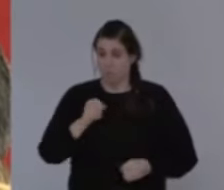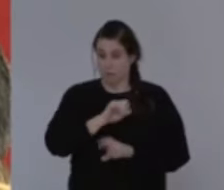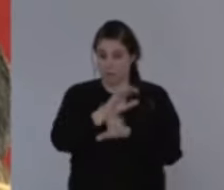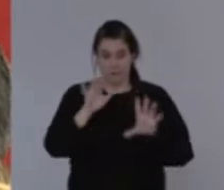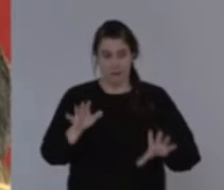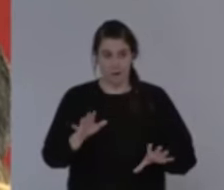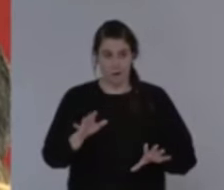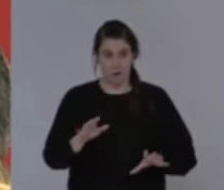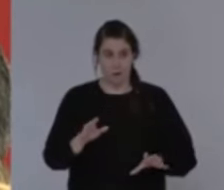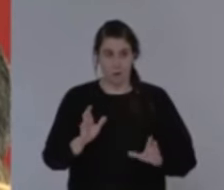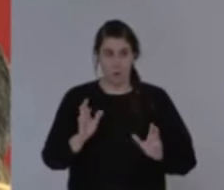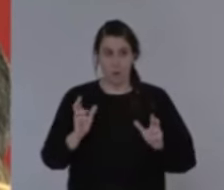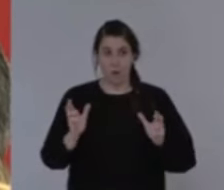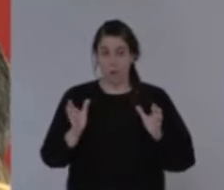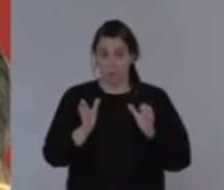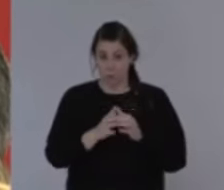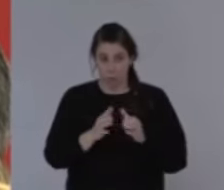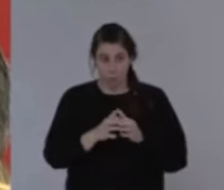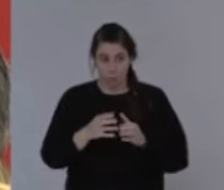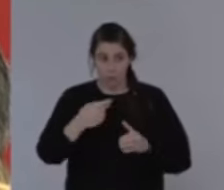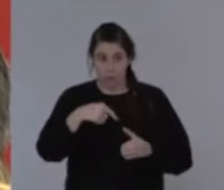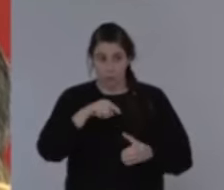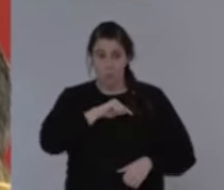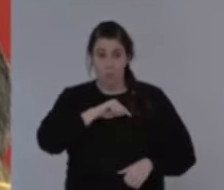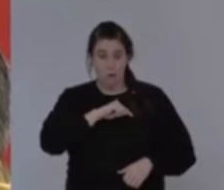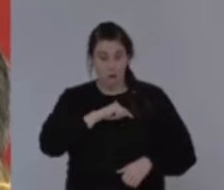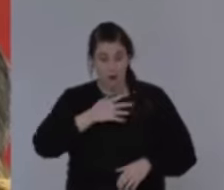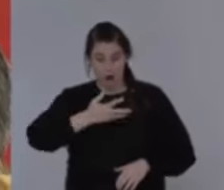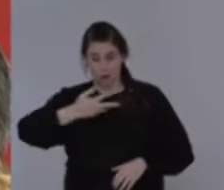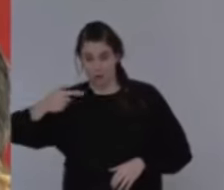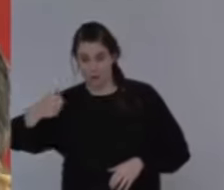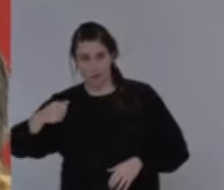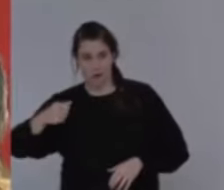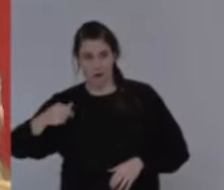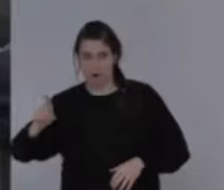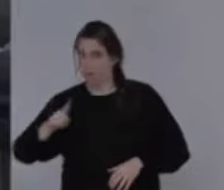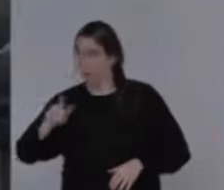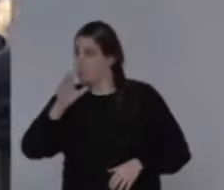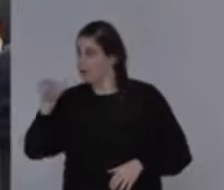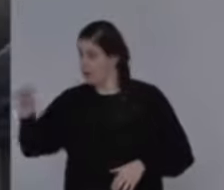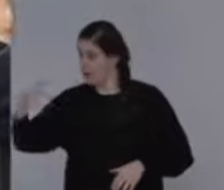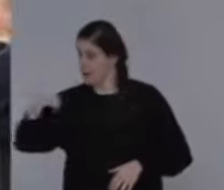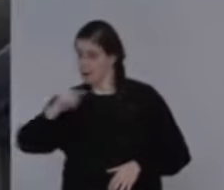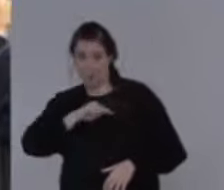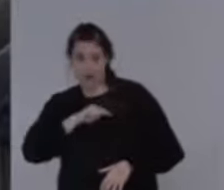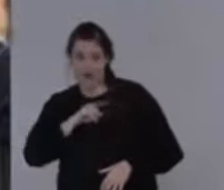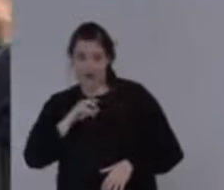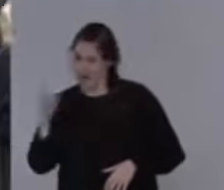partido no le van a quitar la moral, y menos los que no tienen ninguna. Muchas gracias.